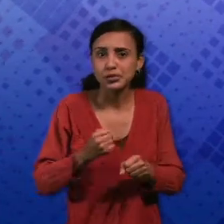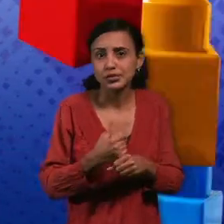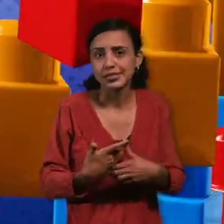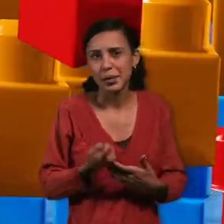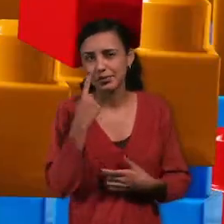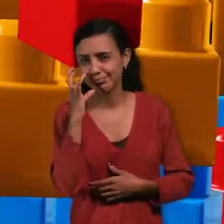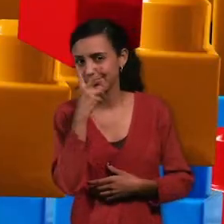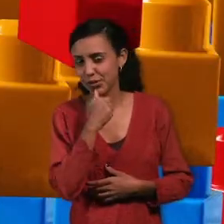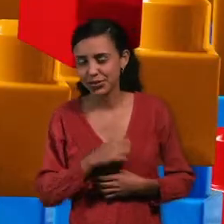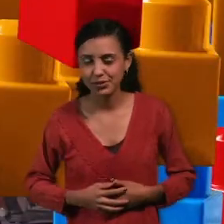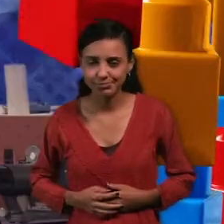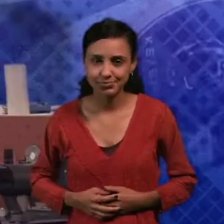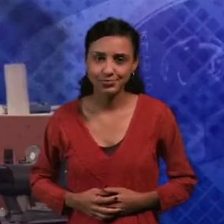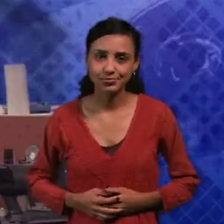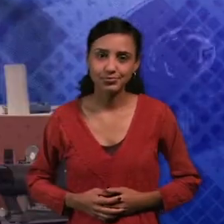quede bien.